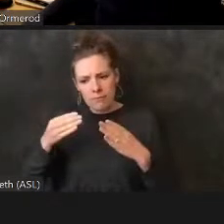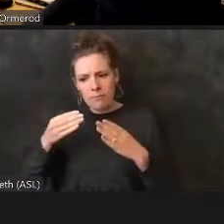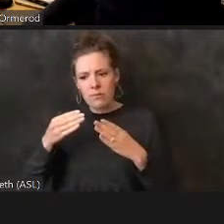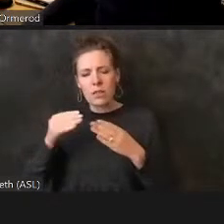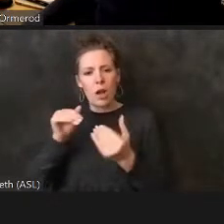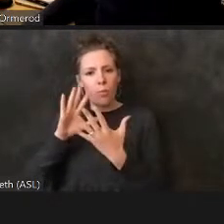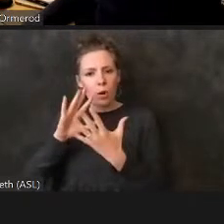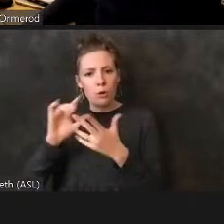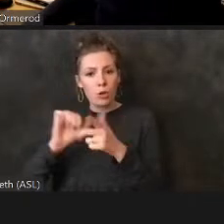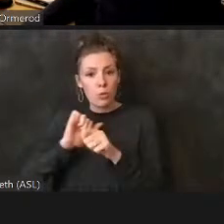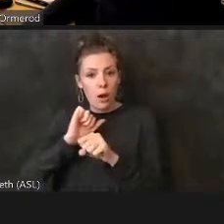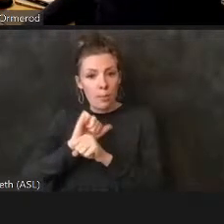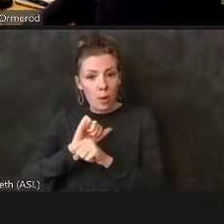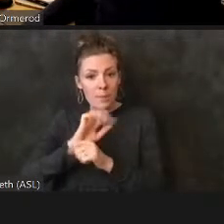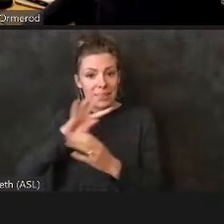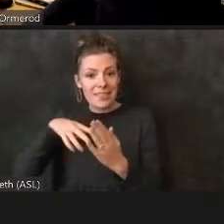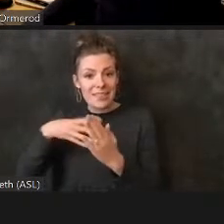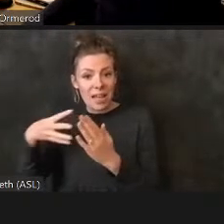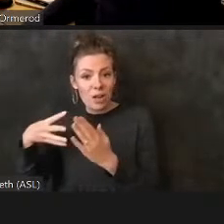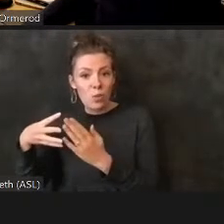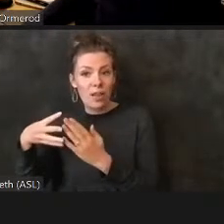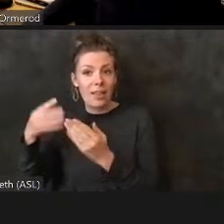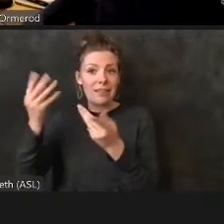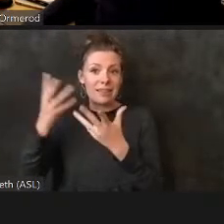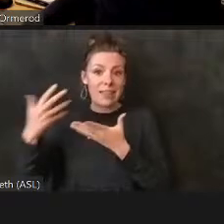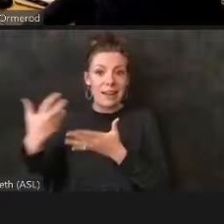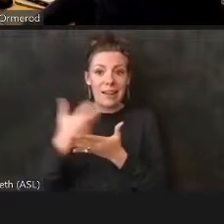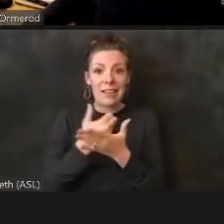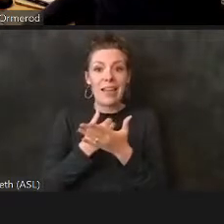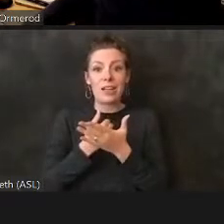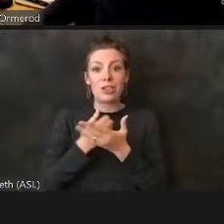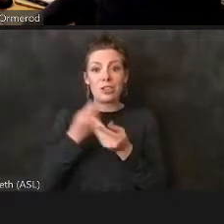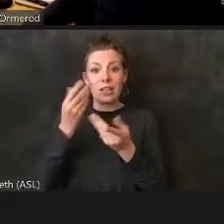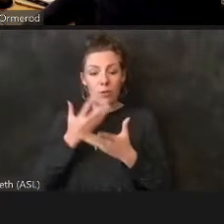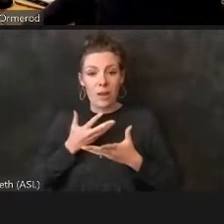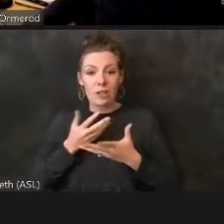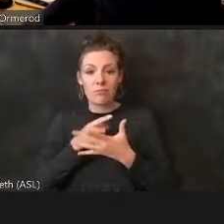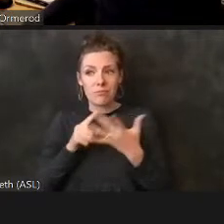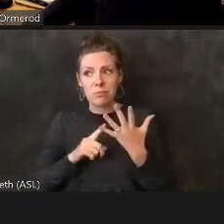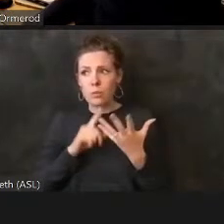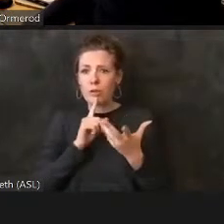podemos hacer un centro de distribución más centrado, ¿verdad?